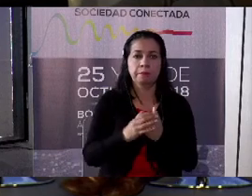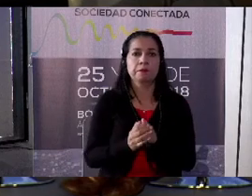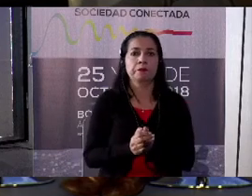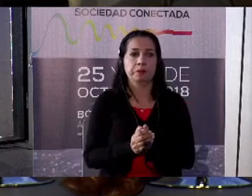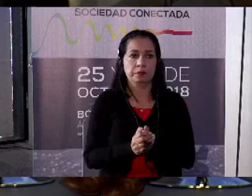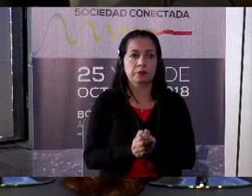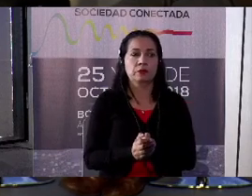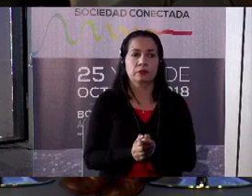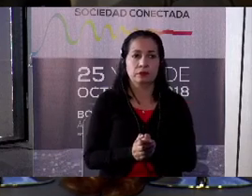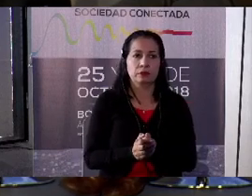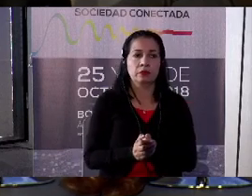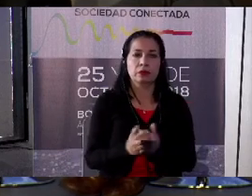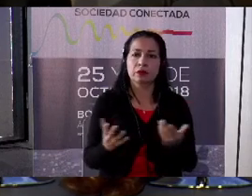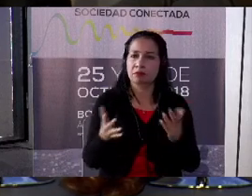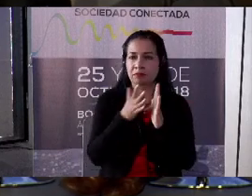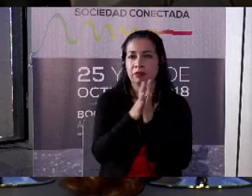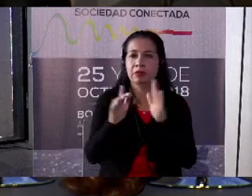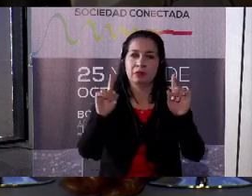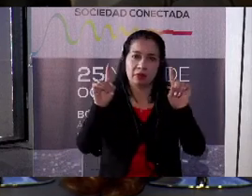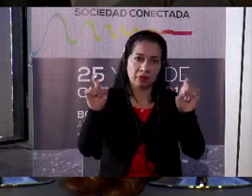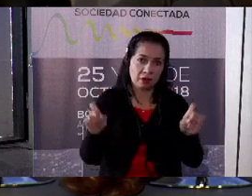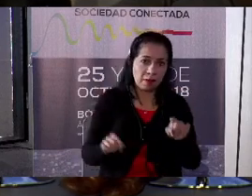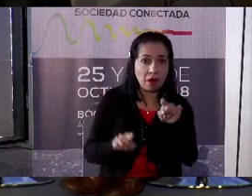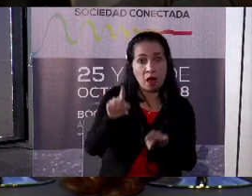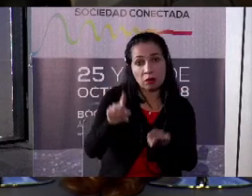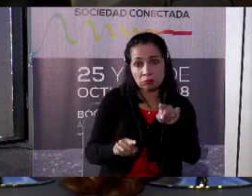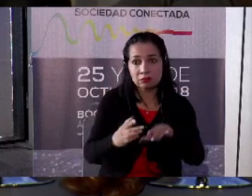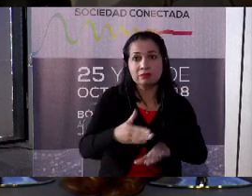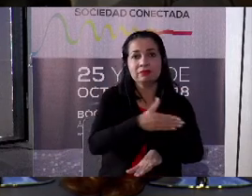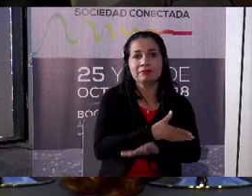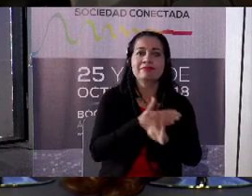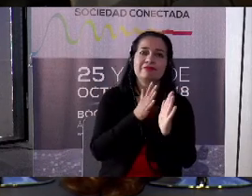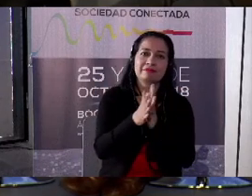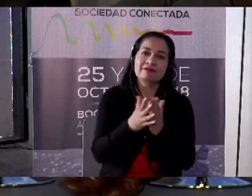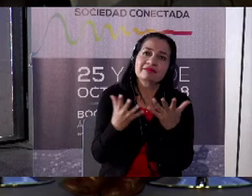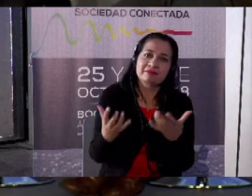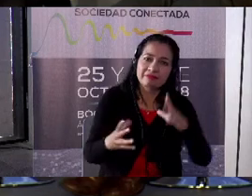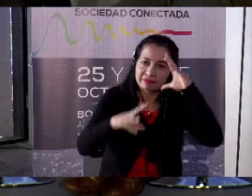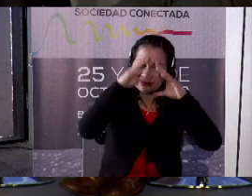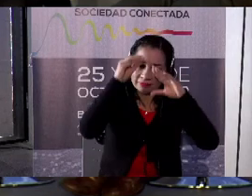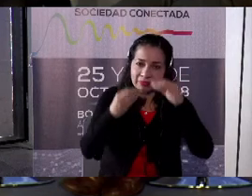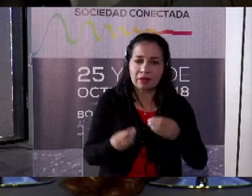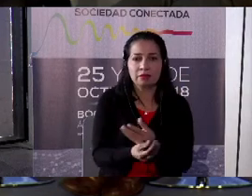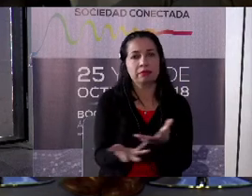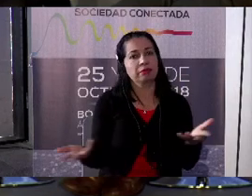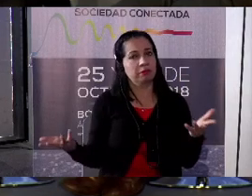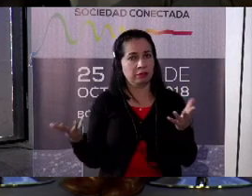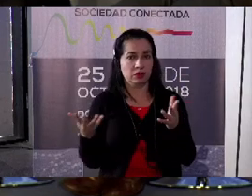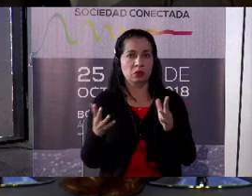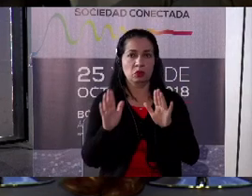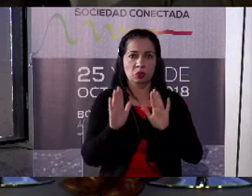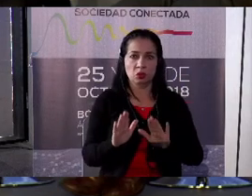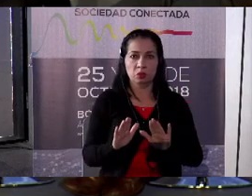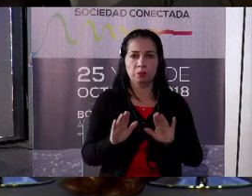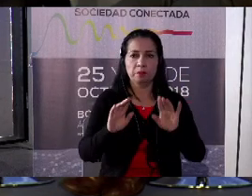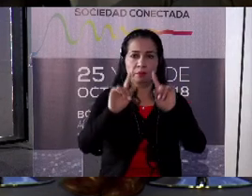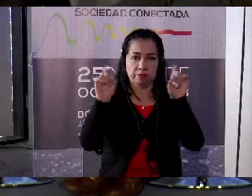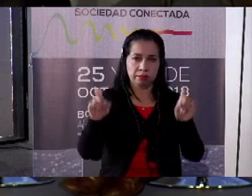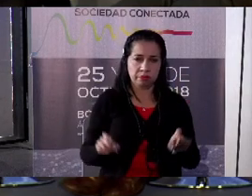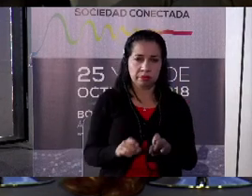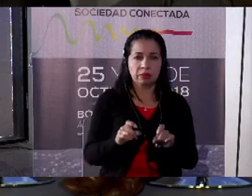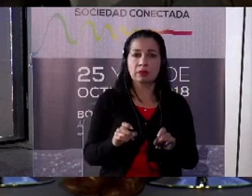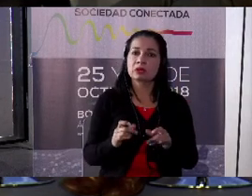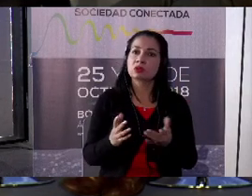alguno de los temas que alguno imagino ustedes querían Escuchar tenemos una oferta bastante entonces este